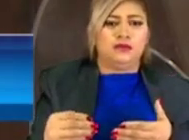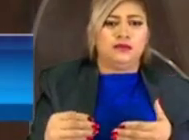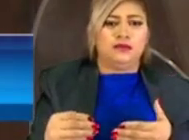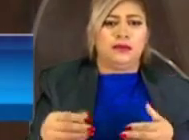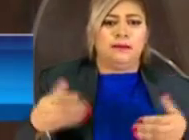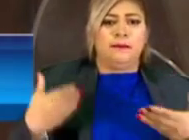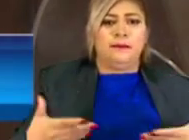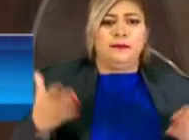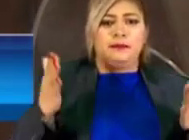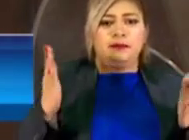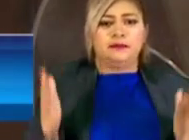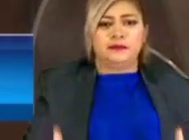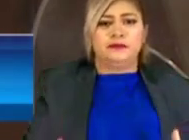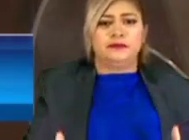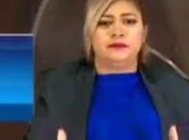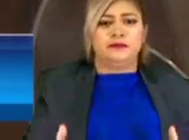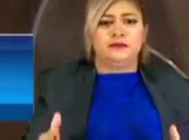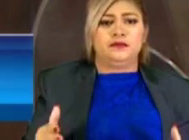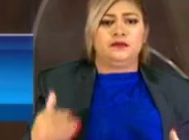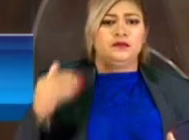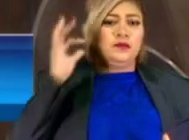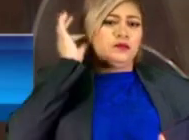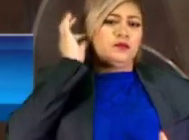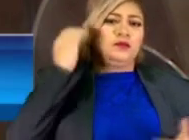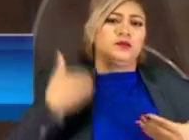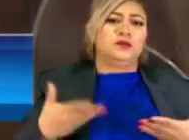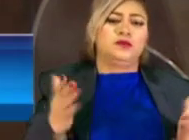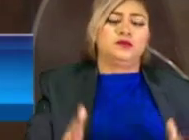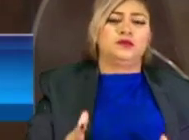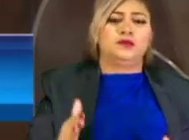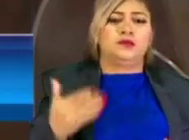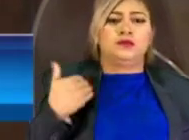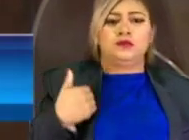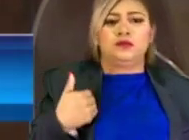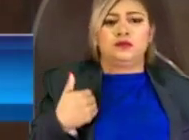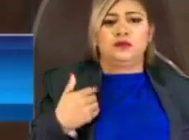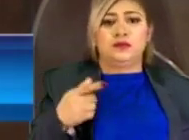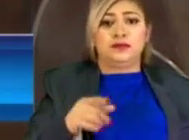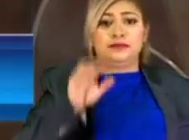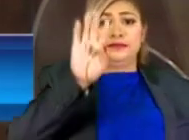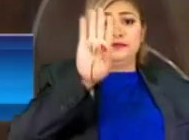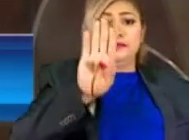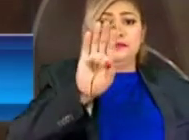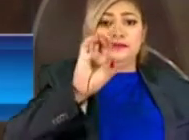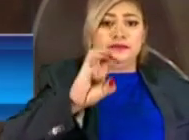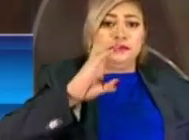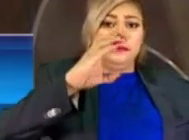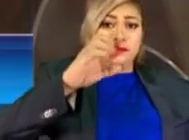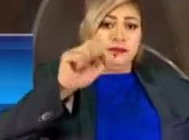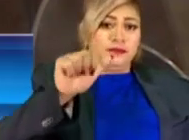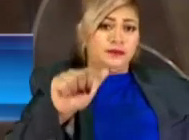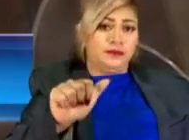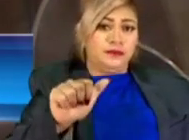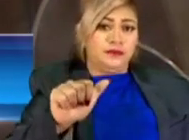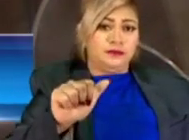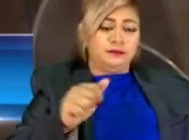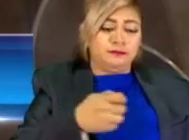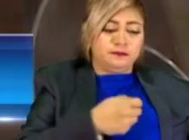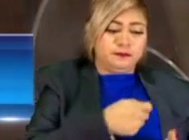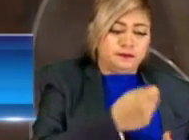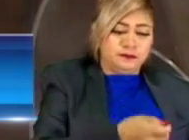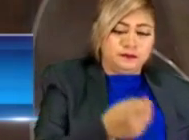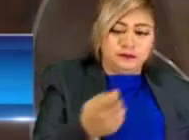Panameñas y panameños, con relación al programa de becas, debo destacar que en